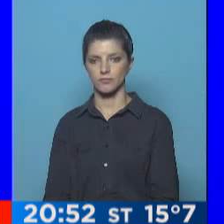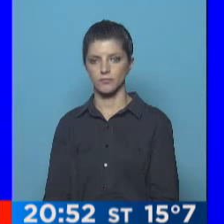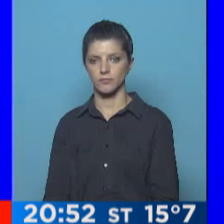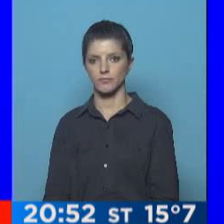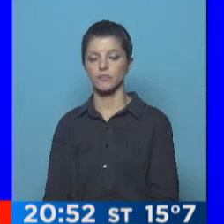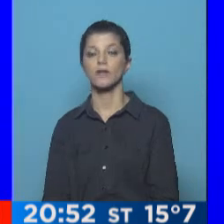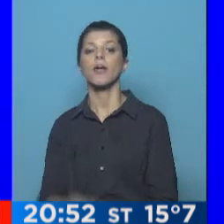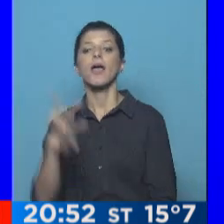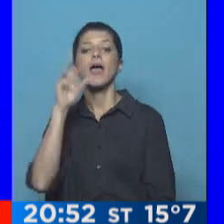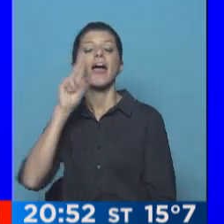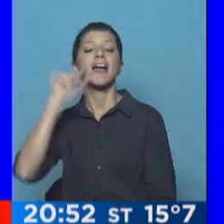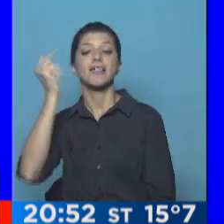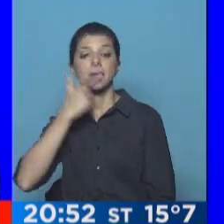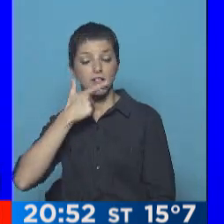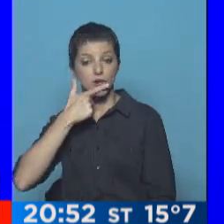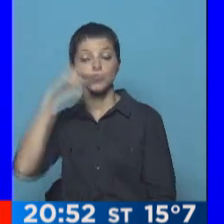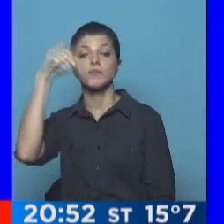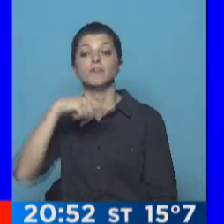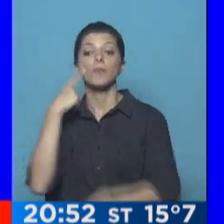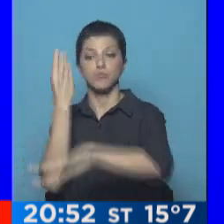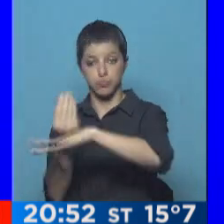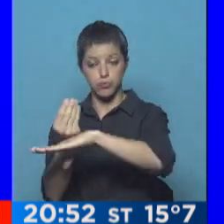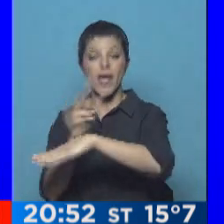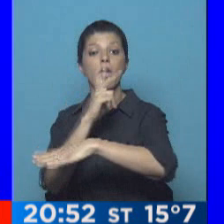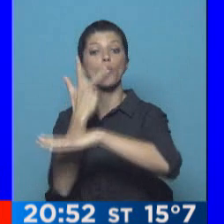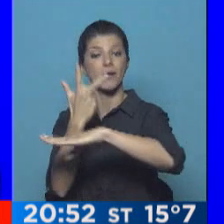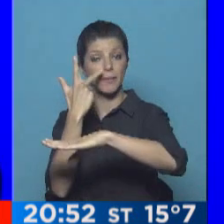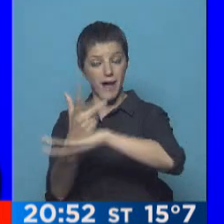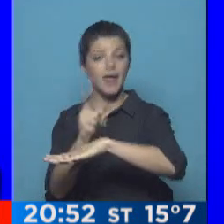Efraín Ríos Montt en Guatemala gobernó entre el año